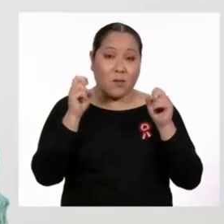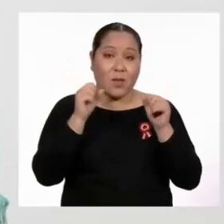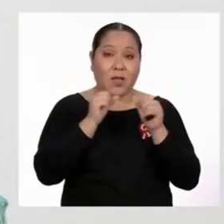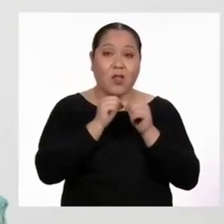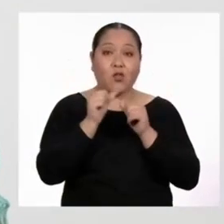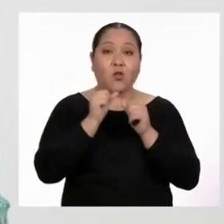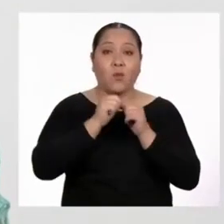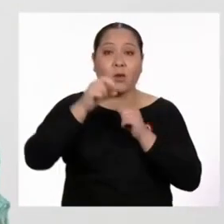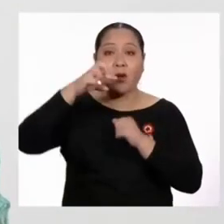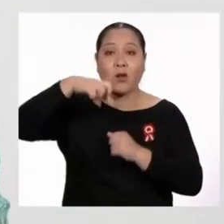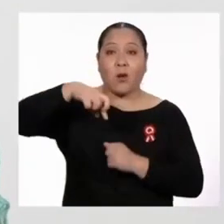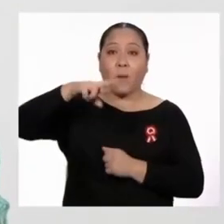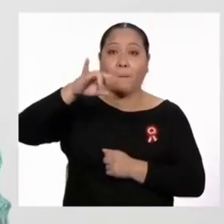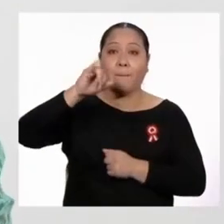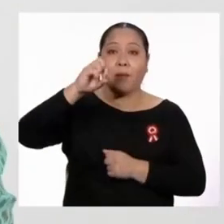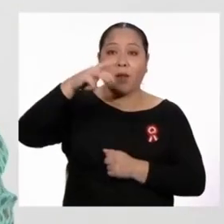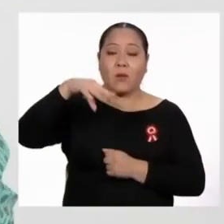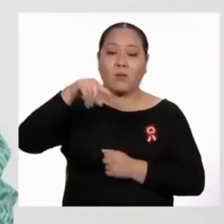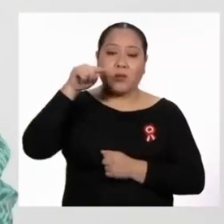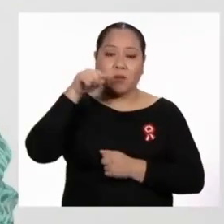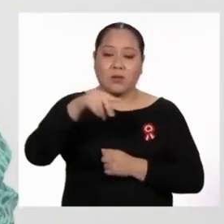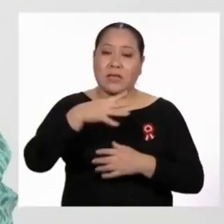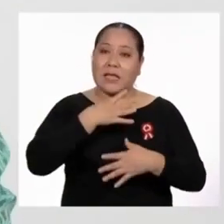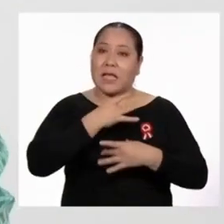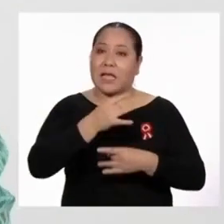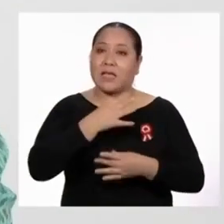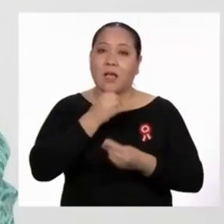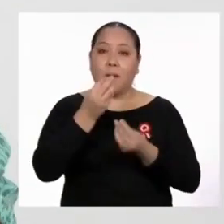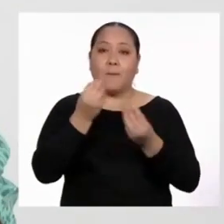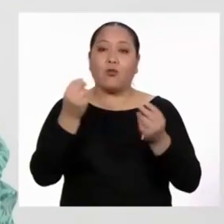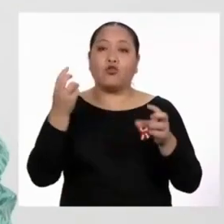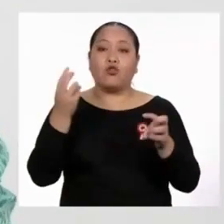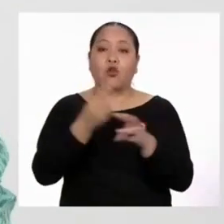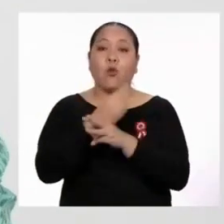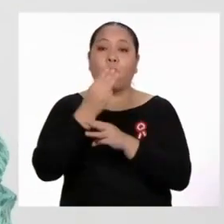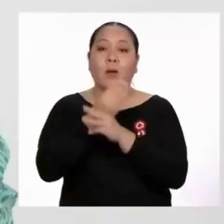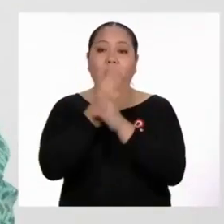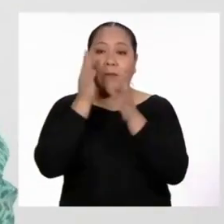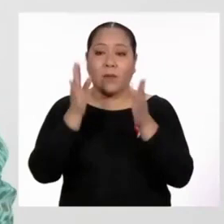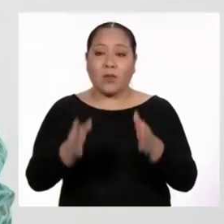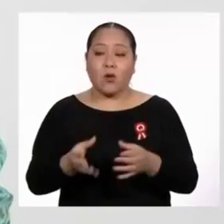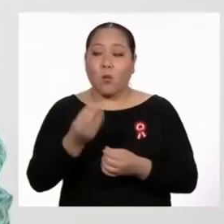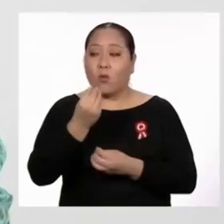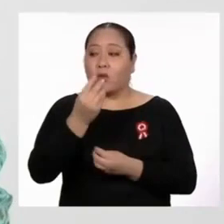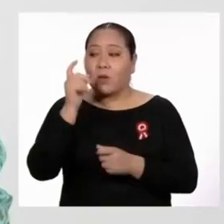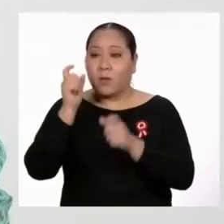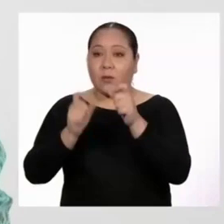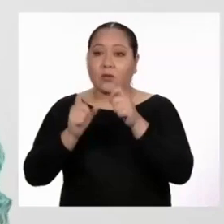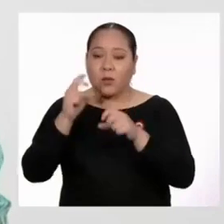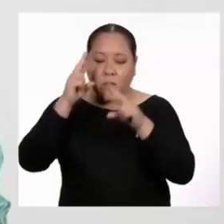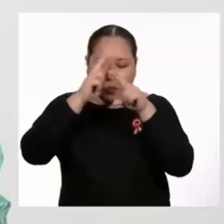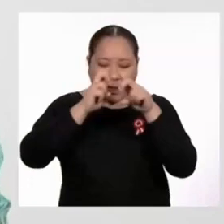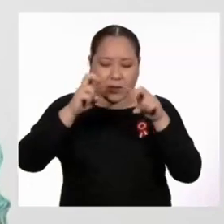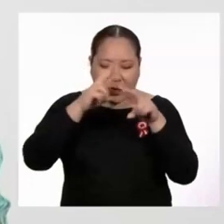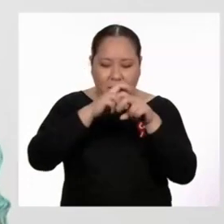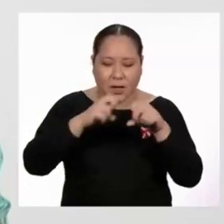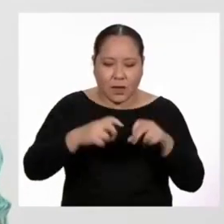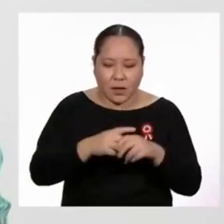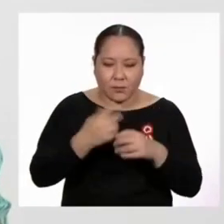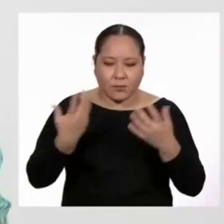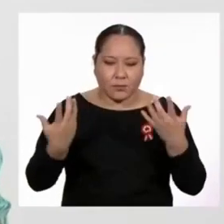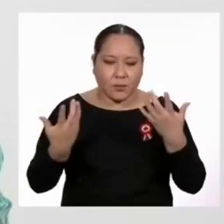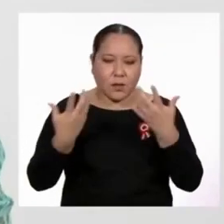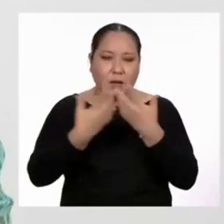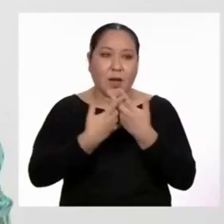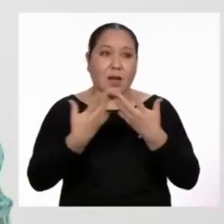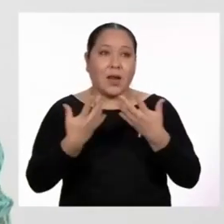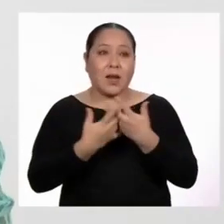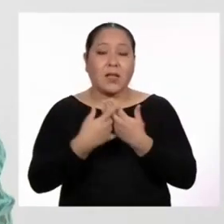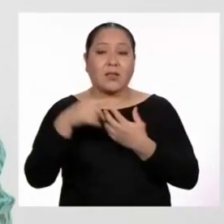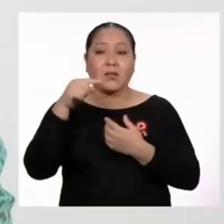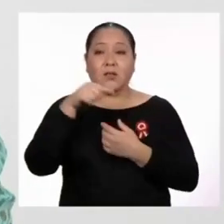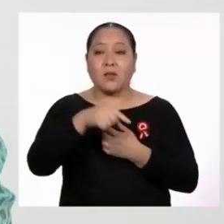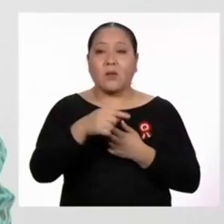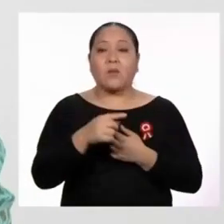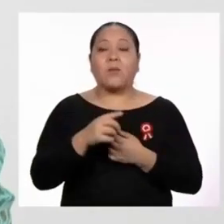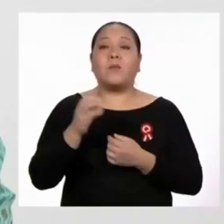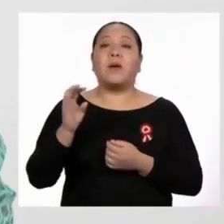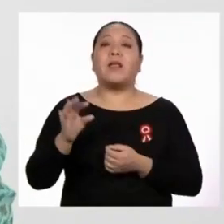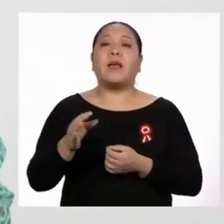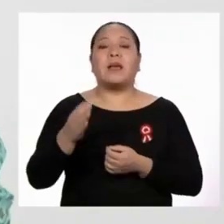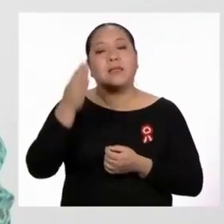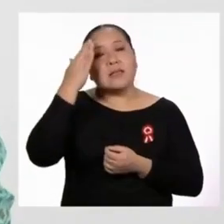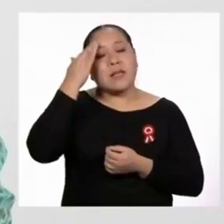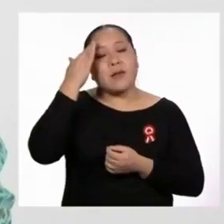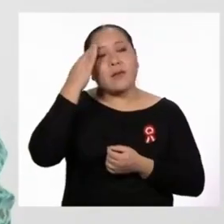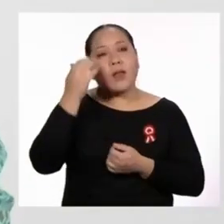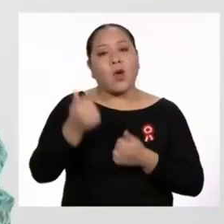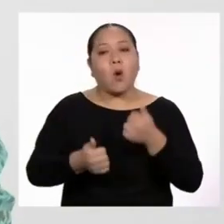interés para muchos matemáticos. Muchos de ellos investigan y están buscando establecer una relación para poder